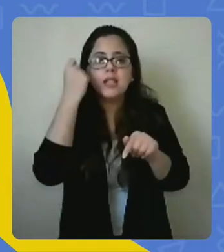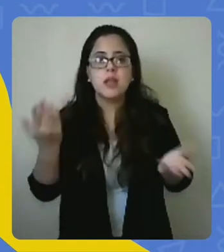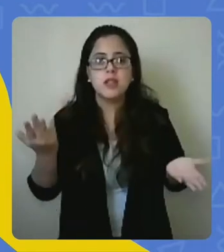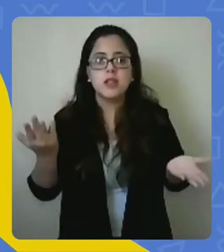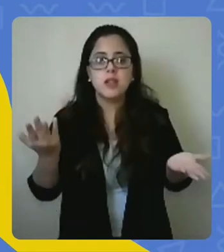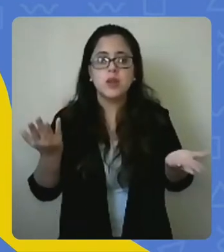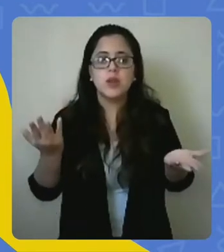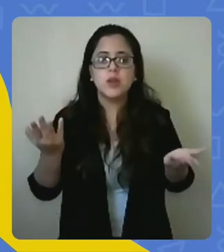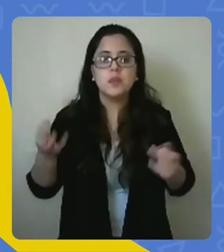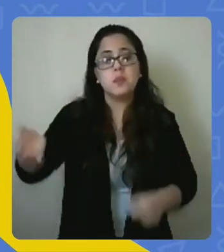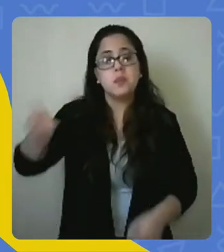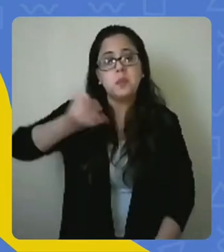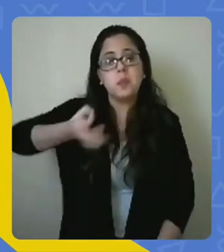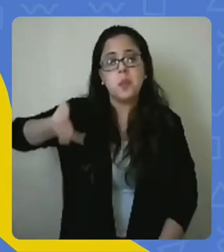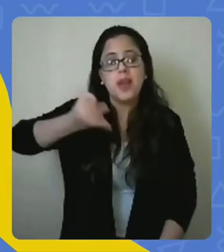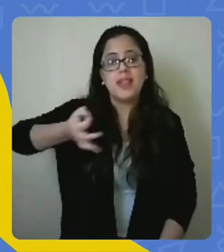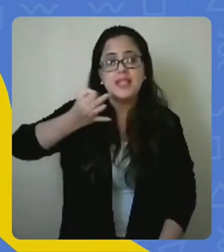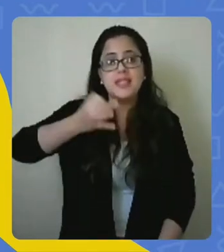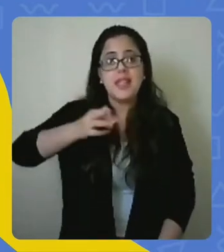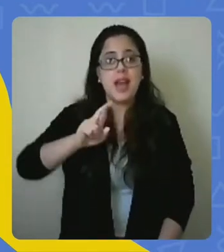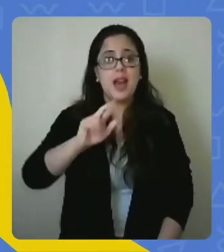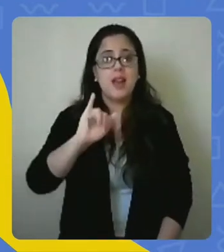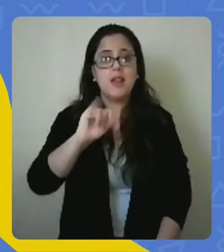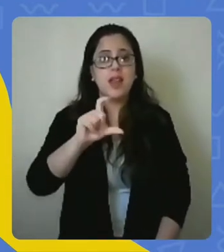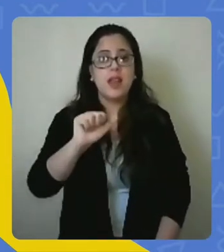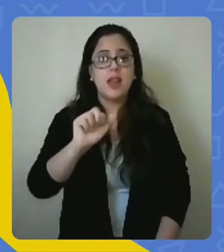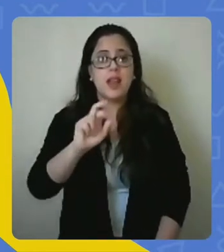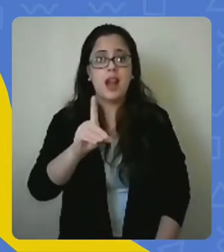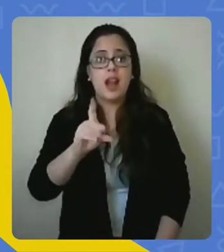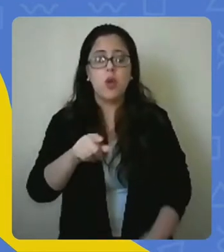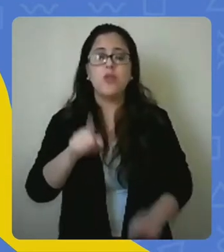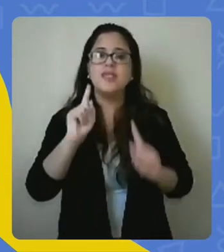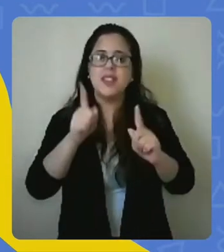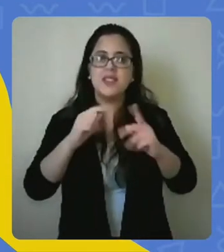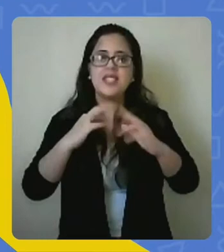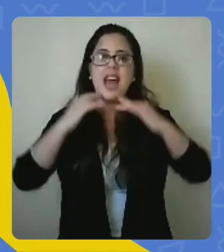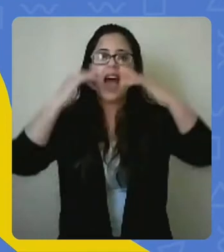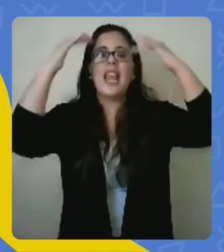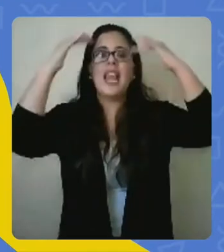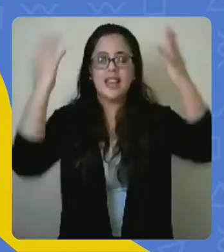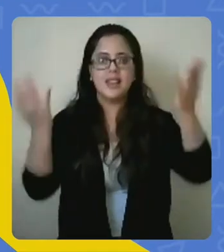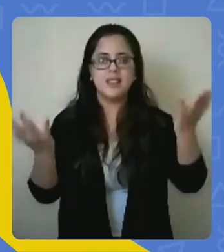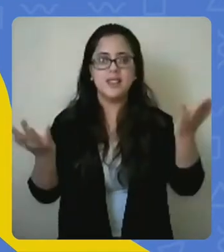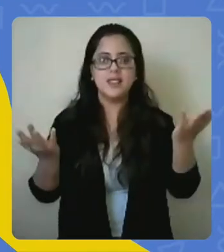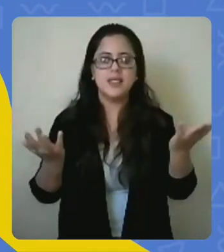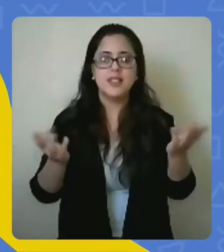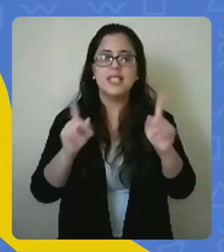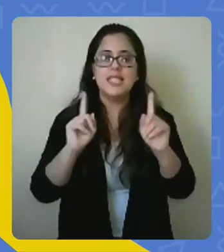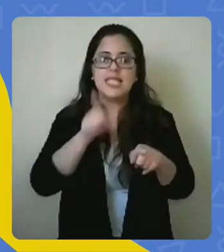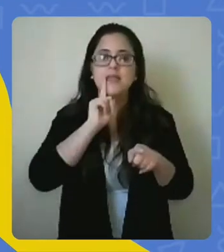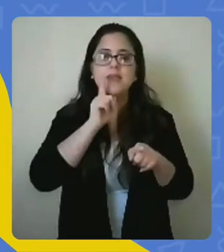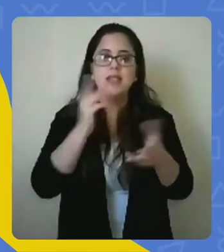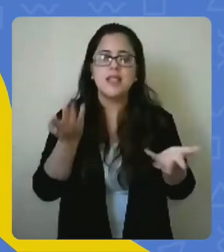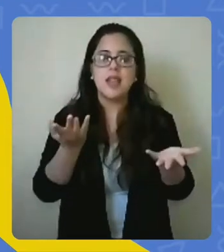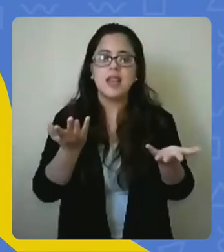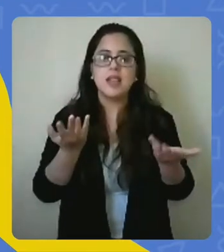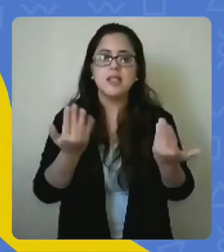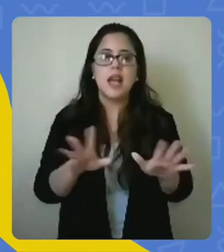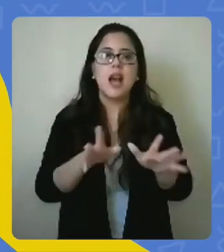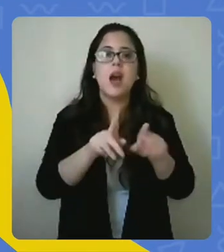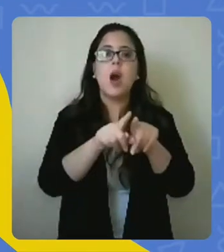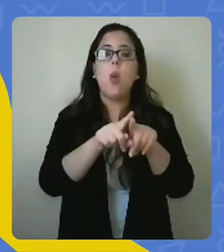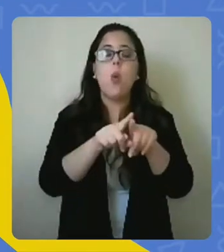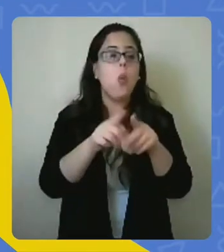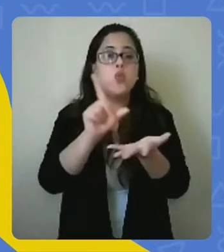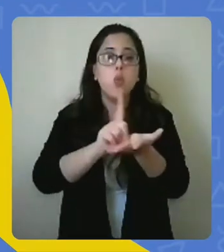planteaba Ricardo, tiene que ser alegre, tiene que generar un espacio positivo en donde